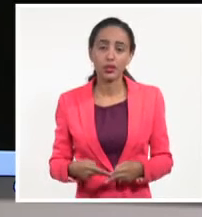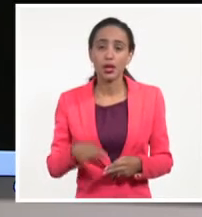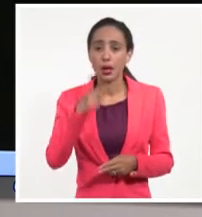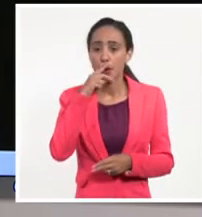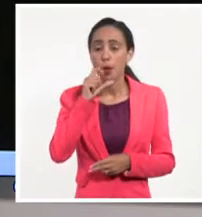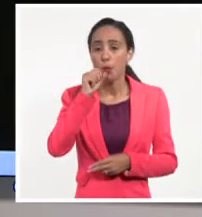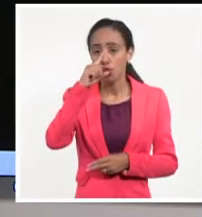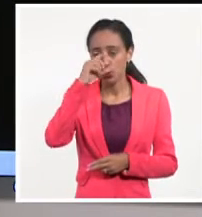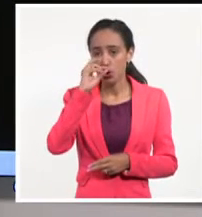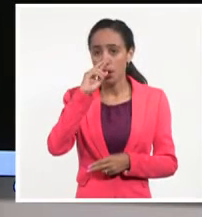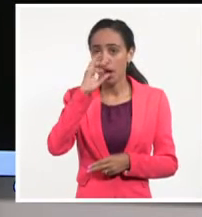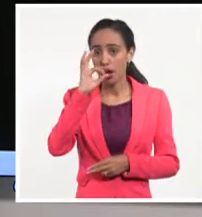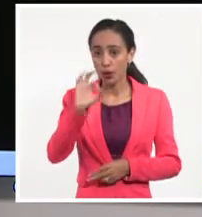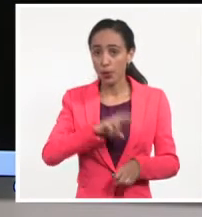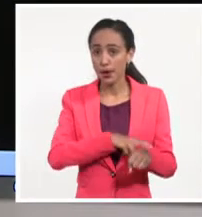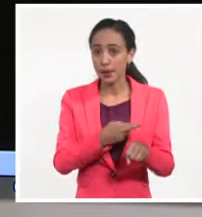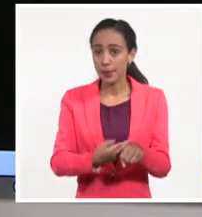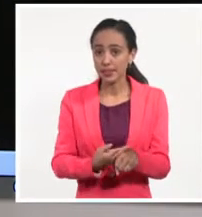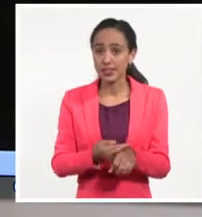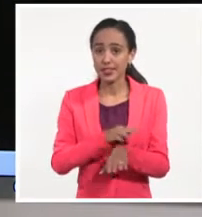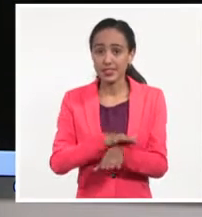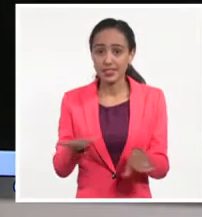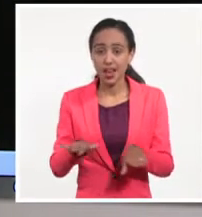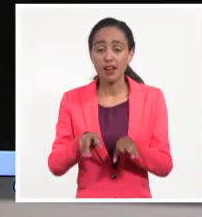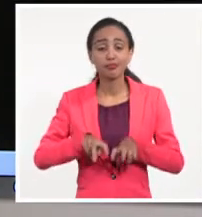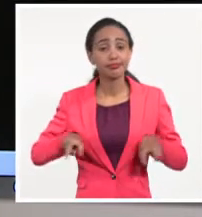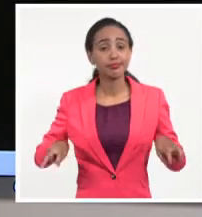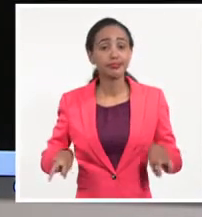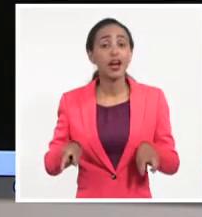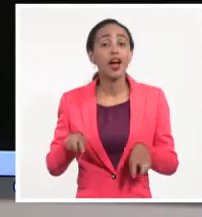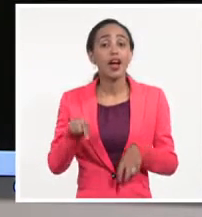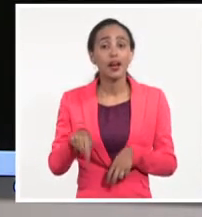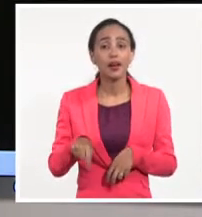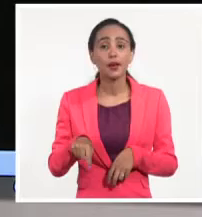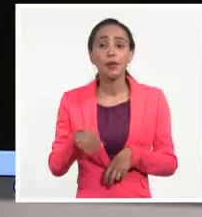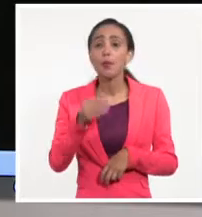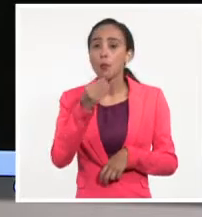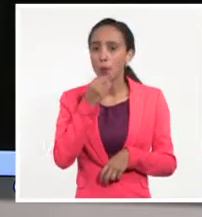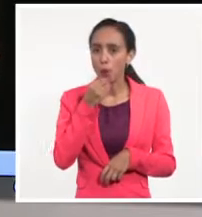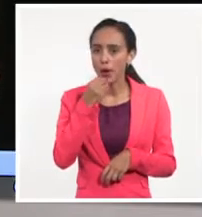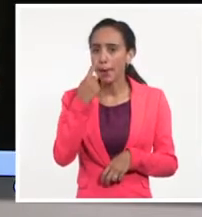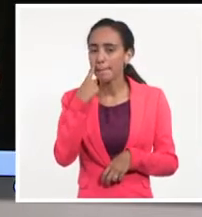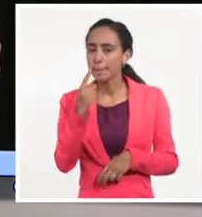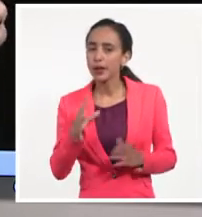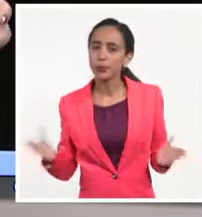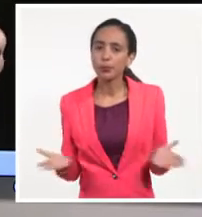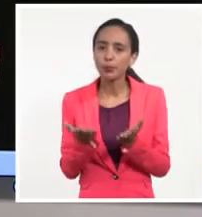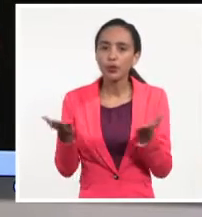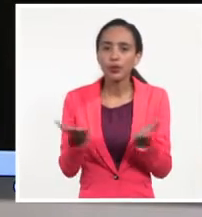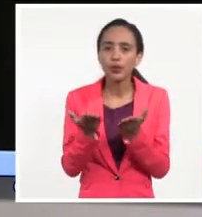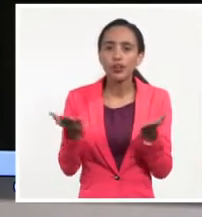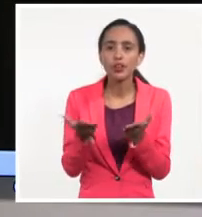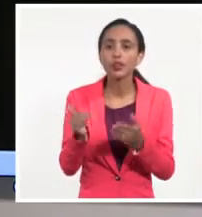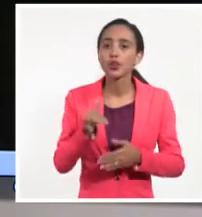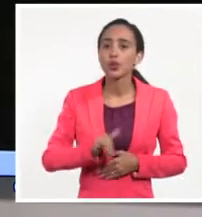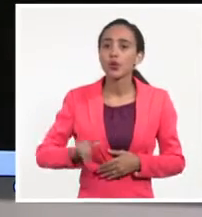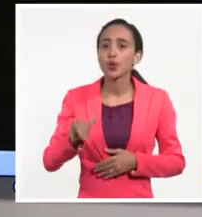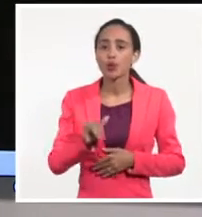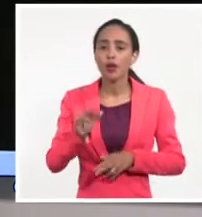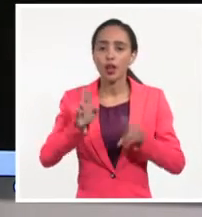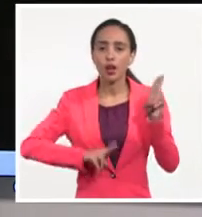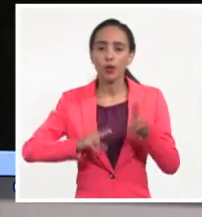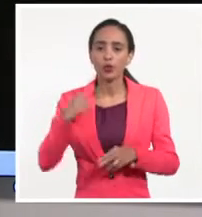tiene a sus representantes ya en sillas desde donde pueden torpedear el progreso y la reconciliación nacional,